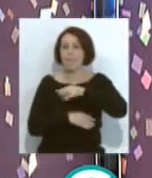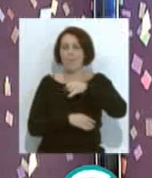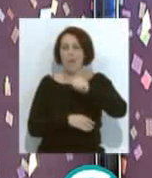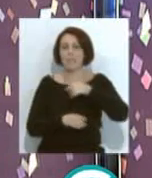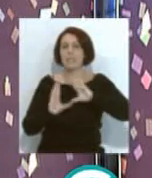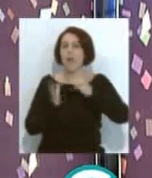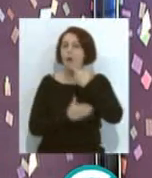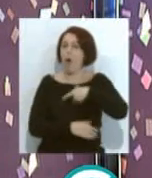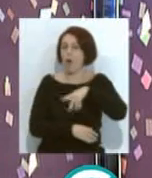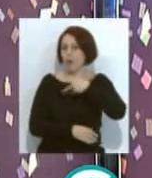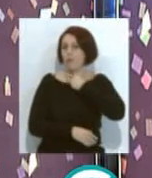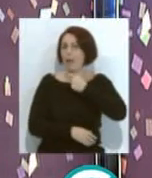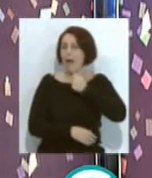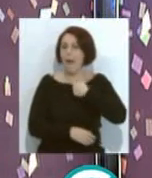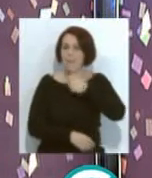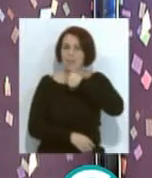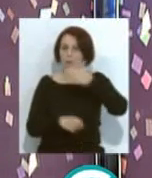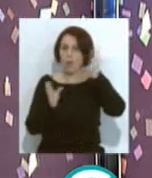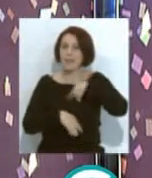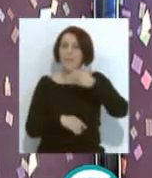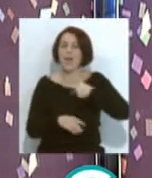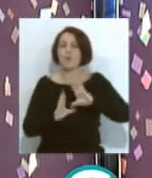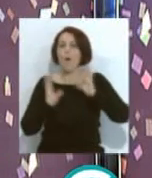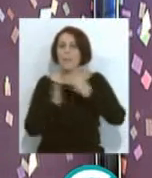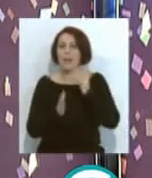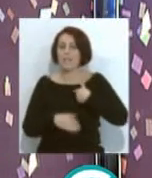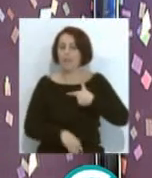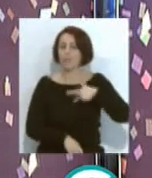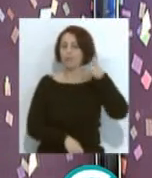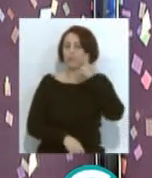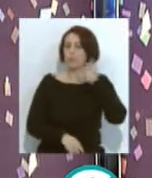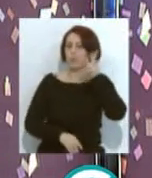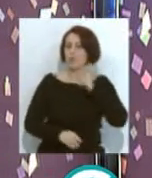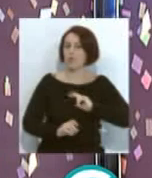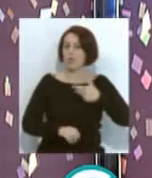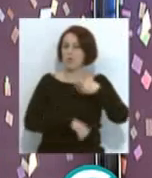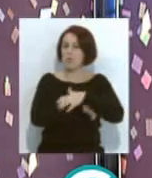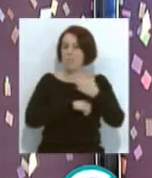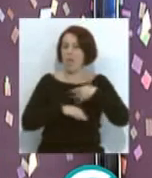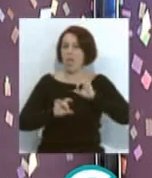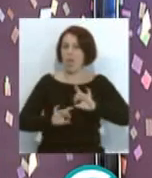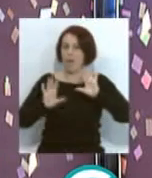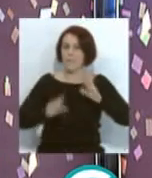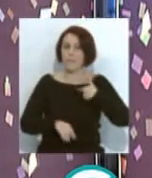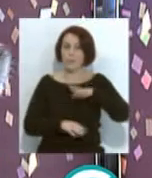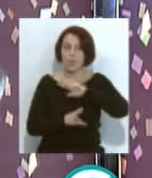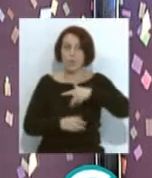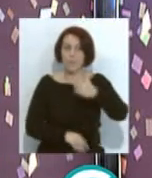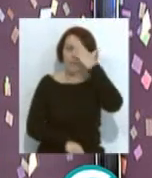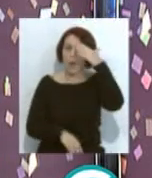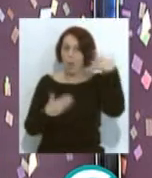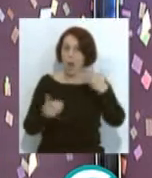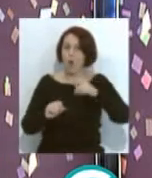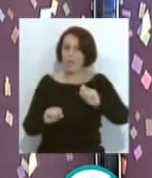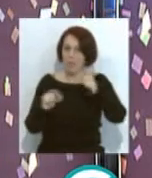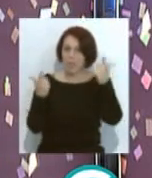comparsa La Chusma Selecta. Dicho esto, bueno, pues arrancamos motores con una noticia, la principal, que es la confirmación